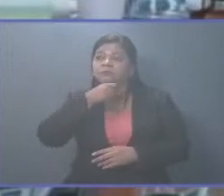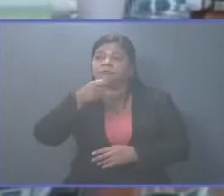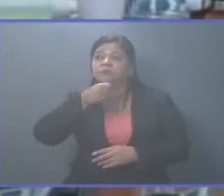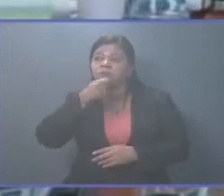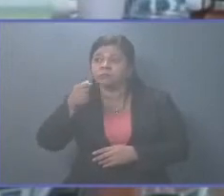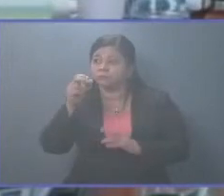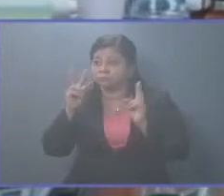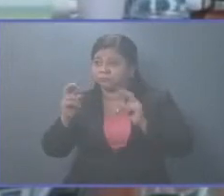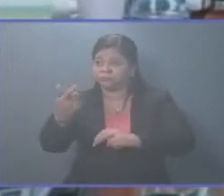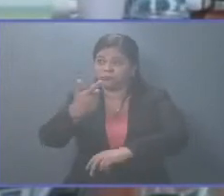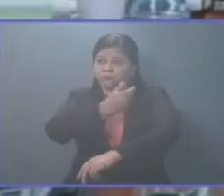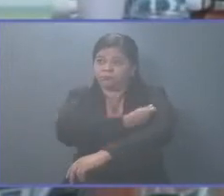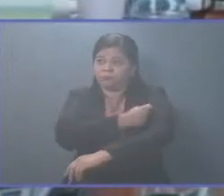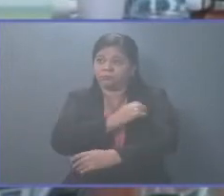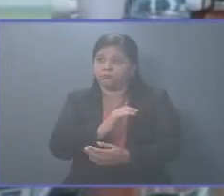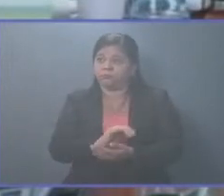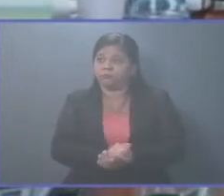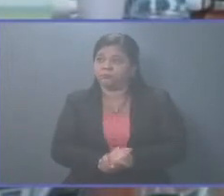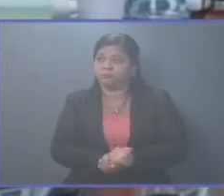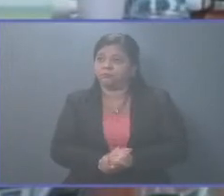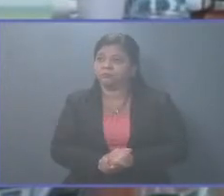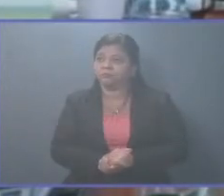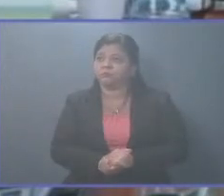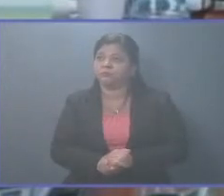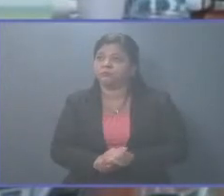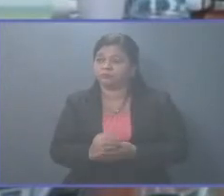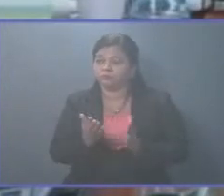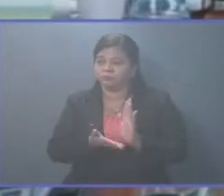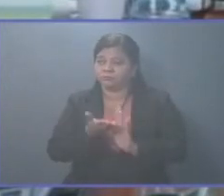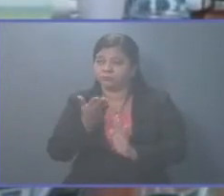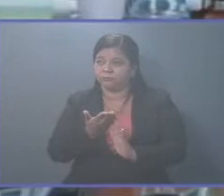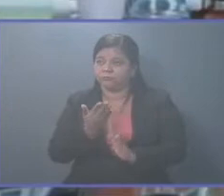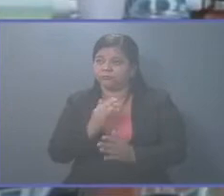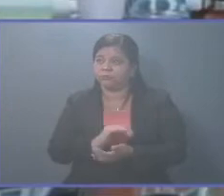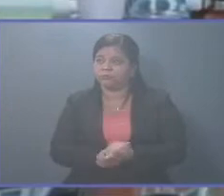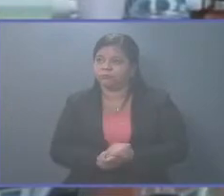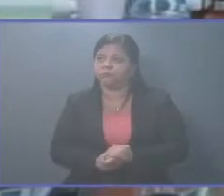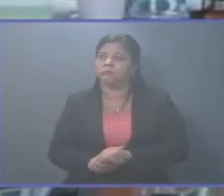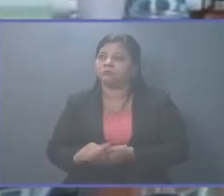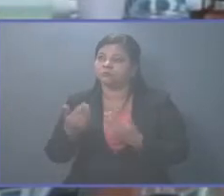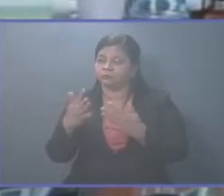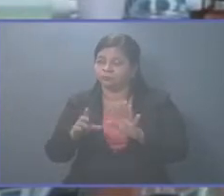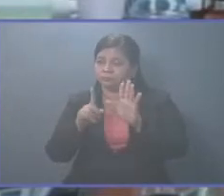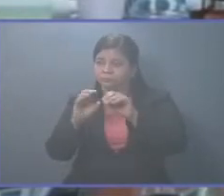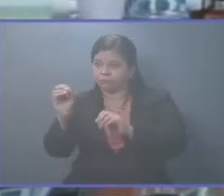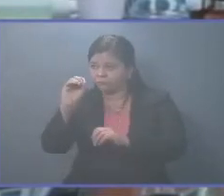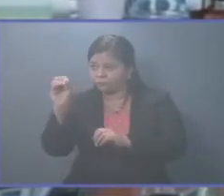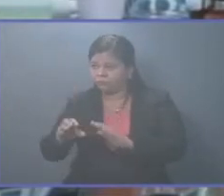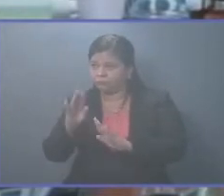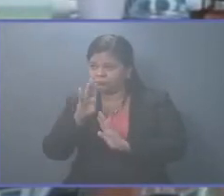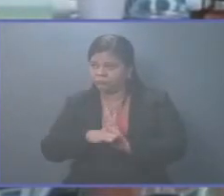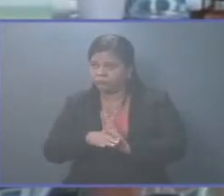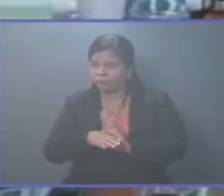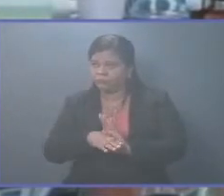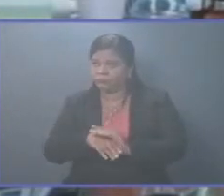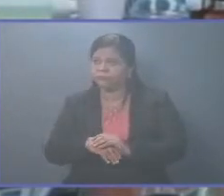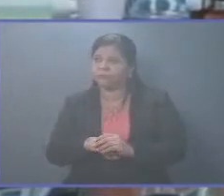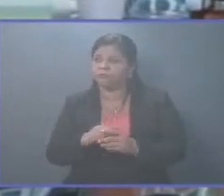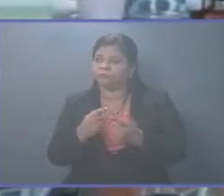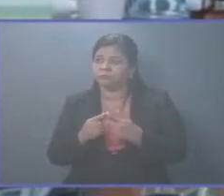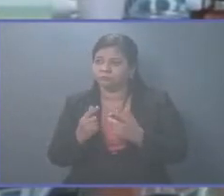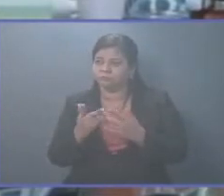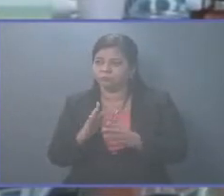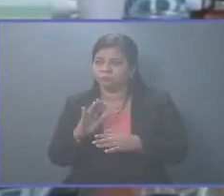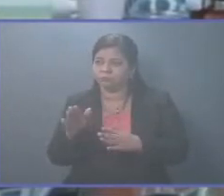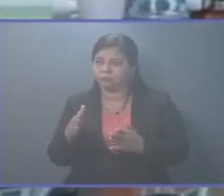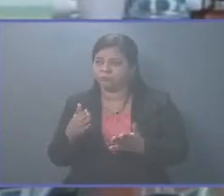una vacuna, la vacuna Sinovac, que se desarrolla en China con una eficacia del menos del 60%, ya colocándose.